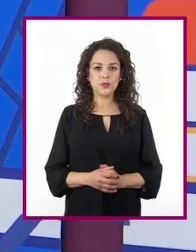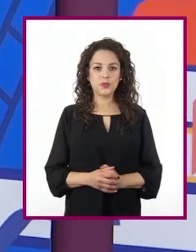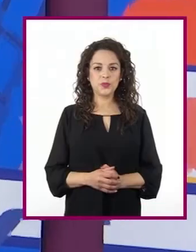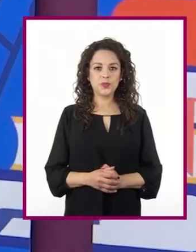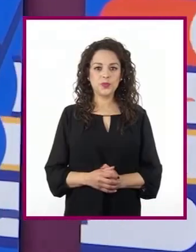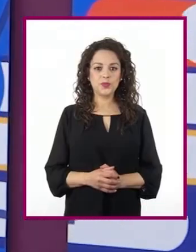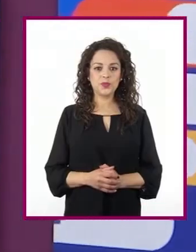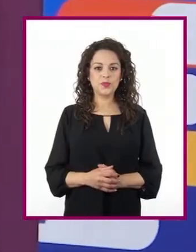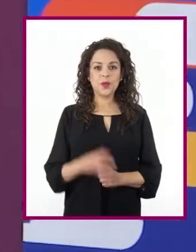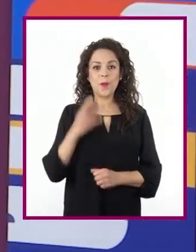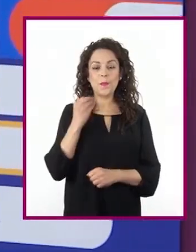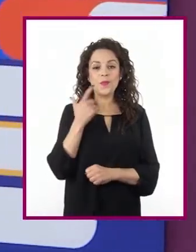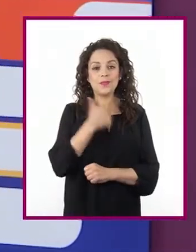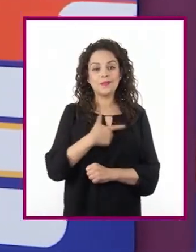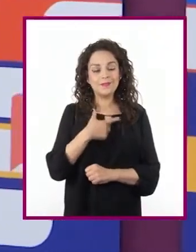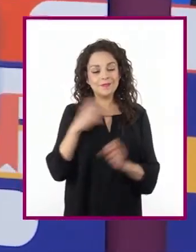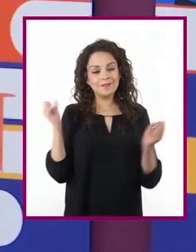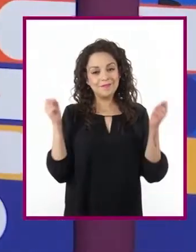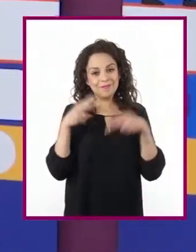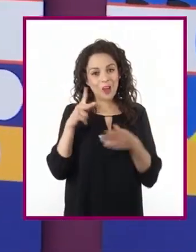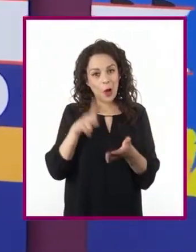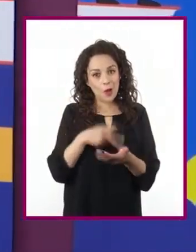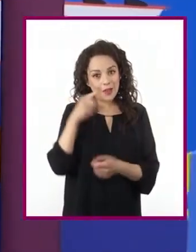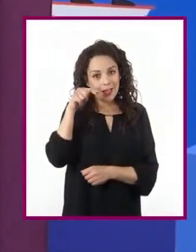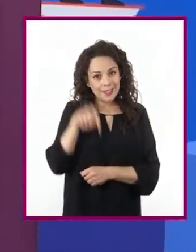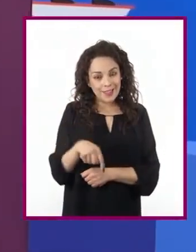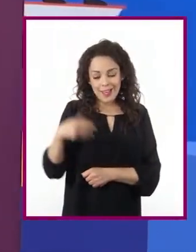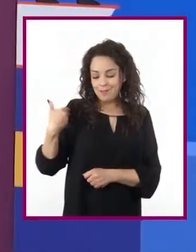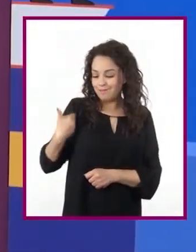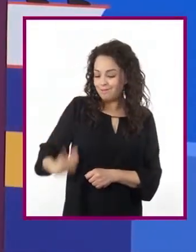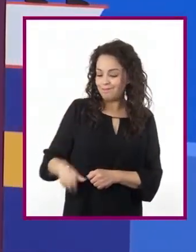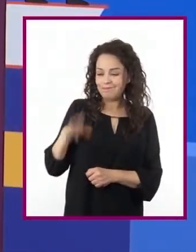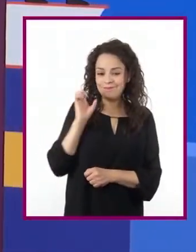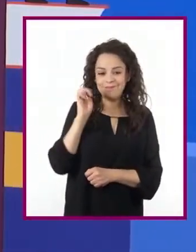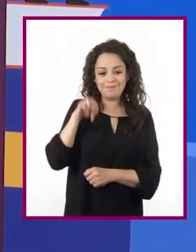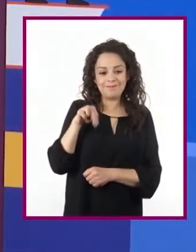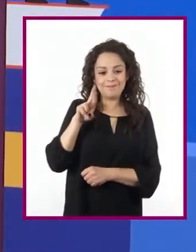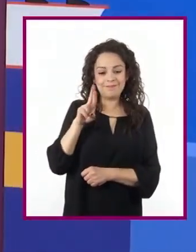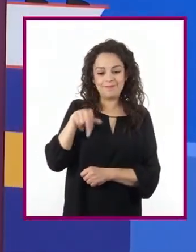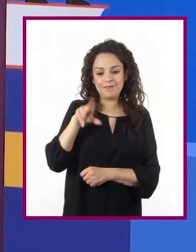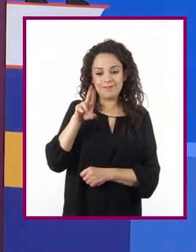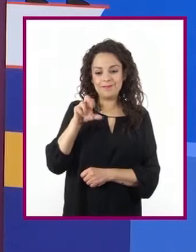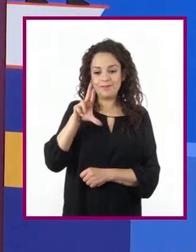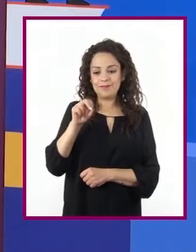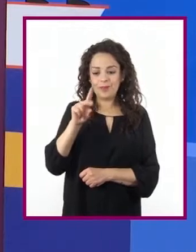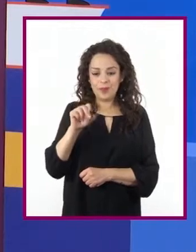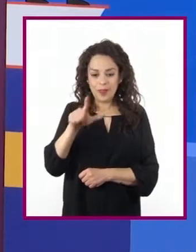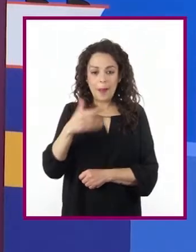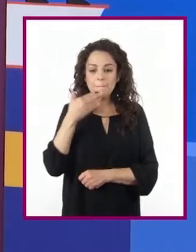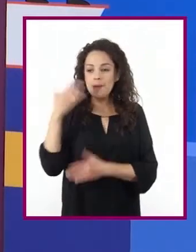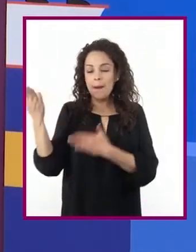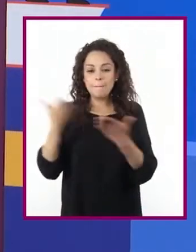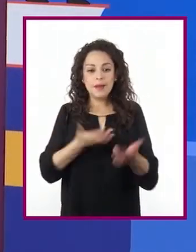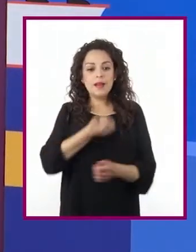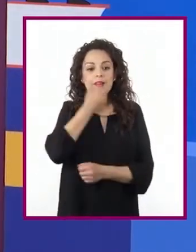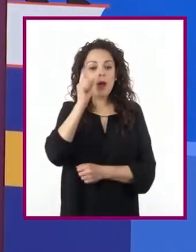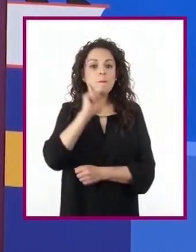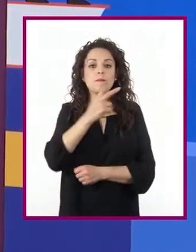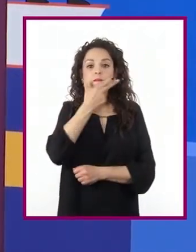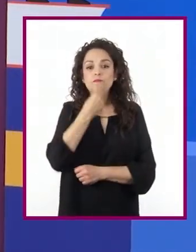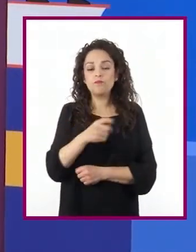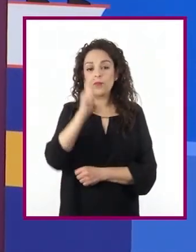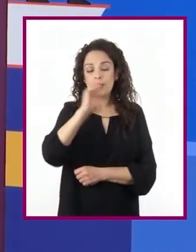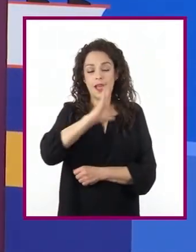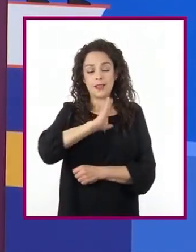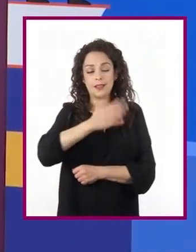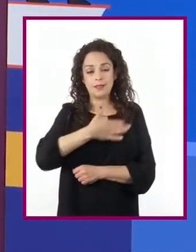qué gusto encontrarnos por aquí de nuevo. Mi nombre es Enrique Rodal y les doy la bienvenida a las alumnas y alumnos de lengua materna de